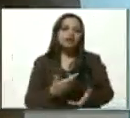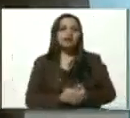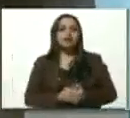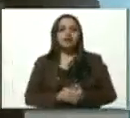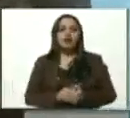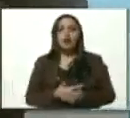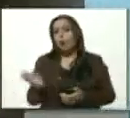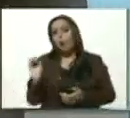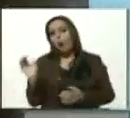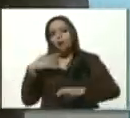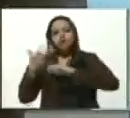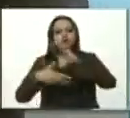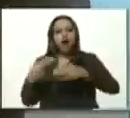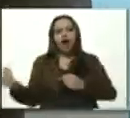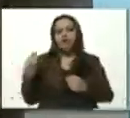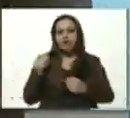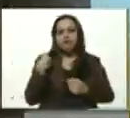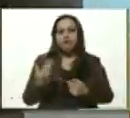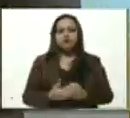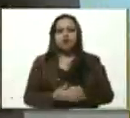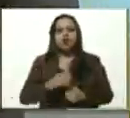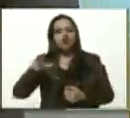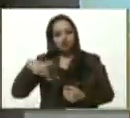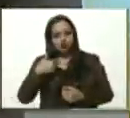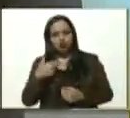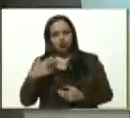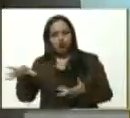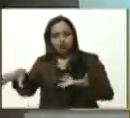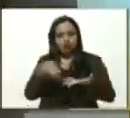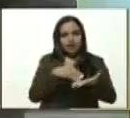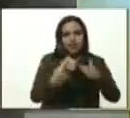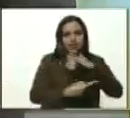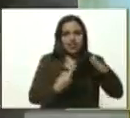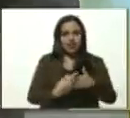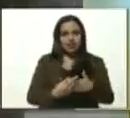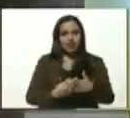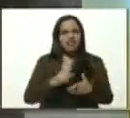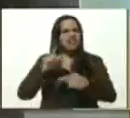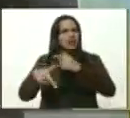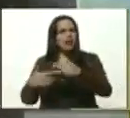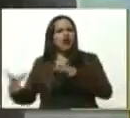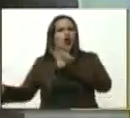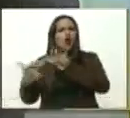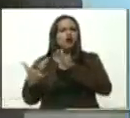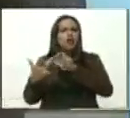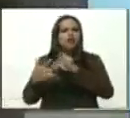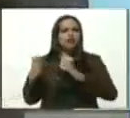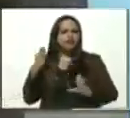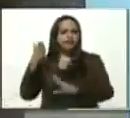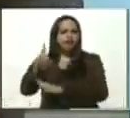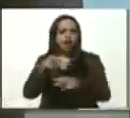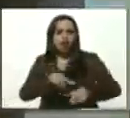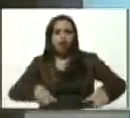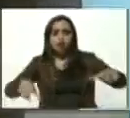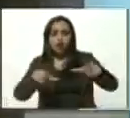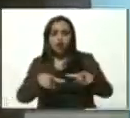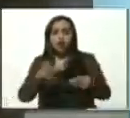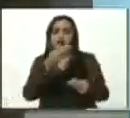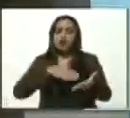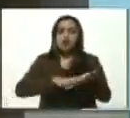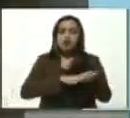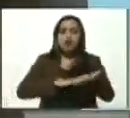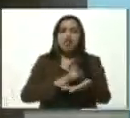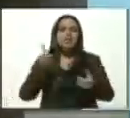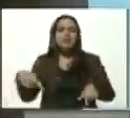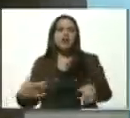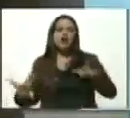cualquier situación, para no solo registrarla, sino de una vez. Estamos también conectados, por ejemplo, con las salas del 911,